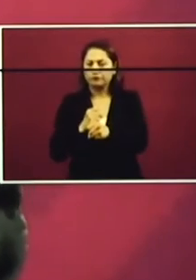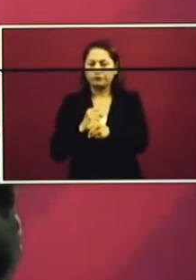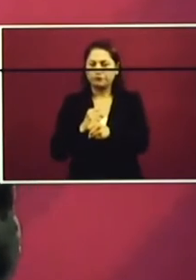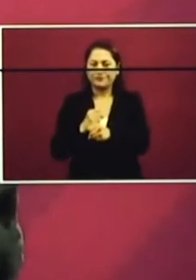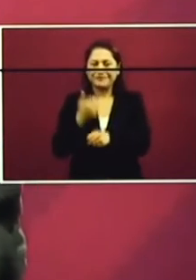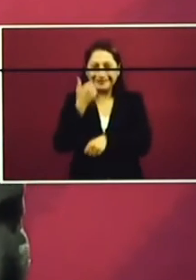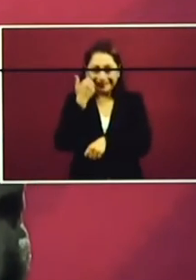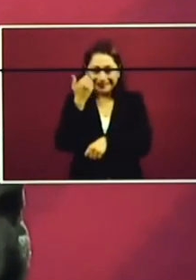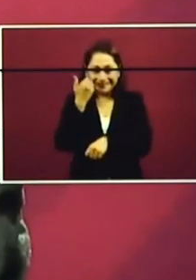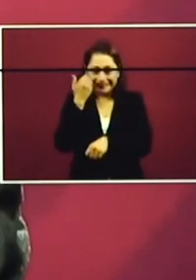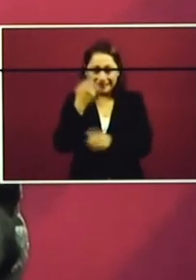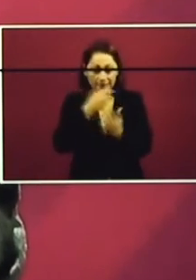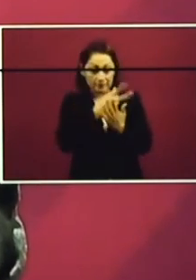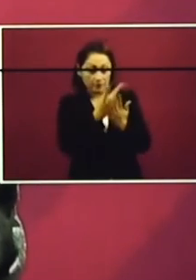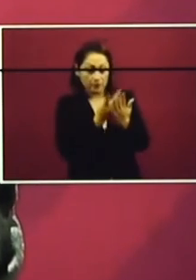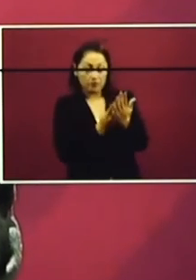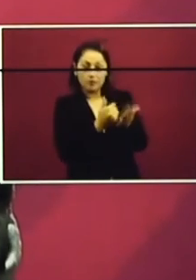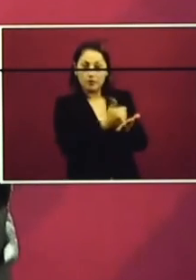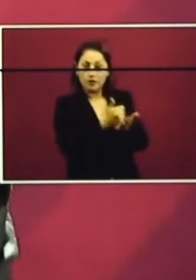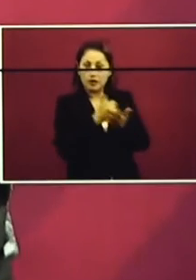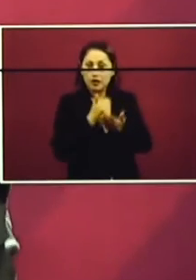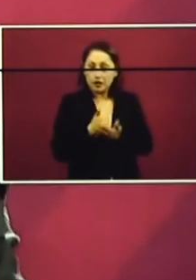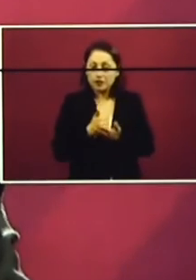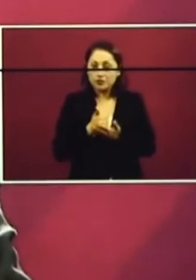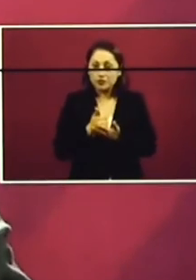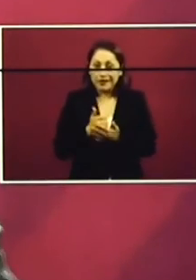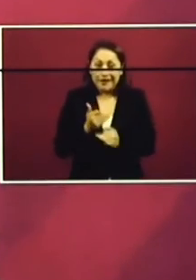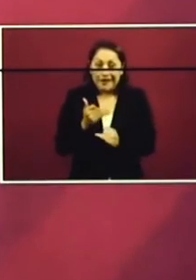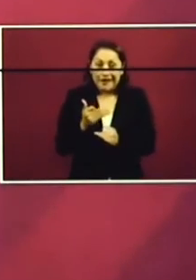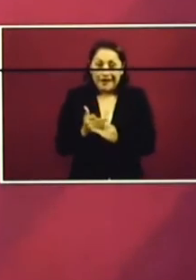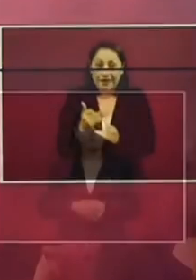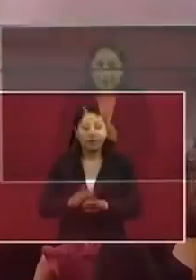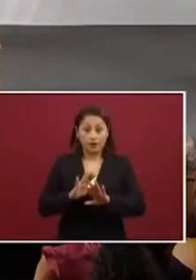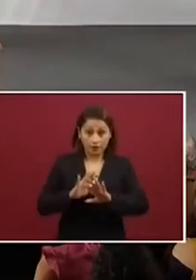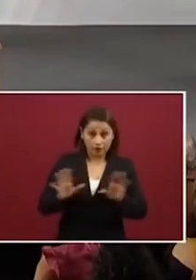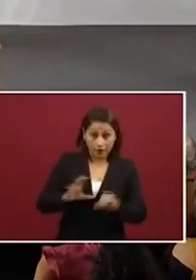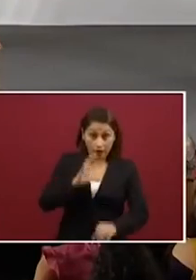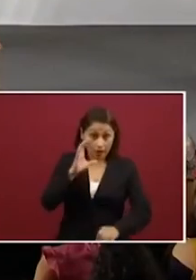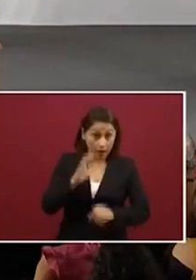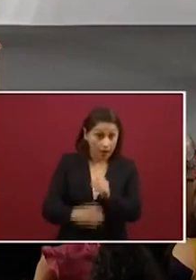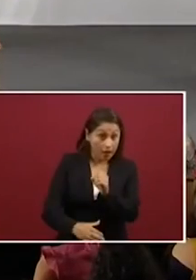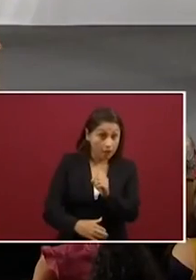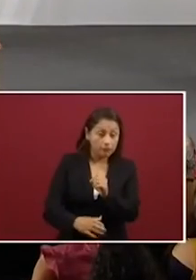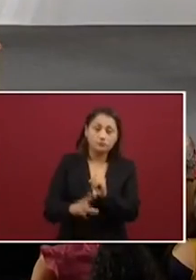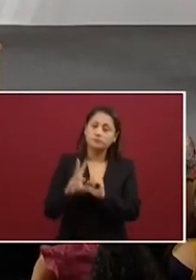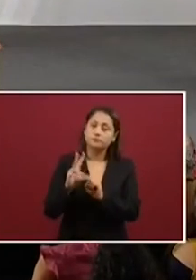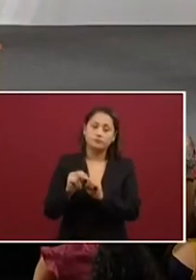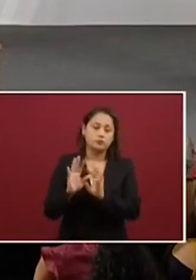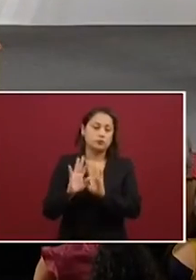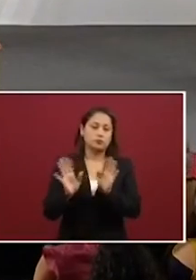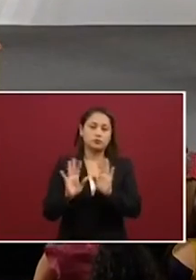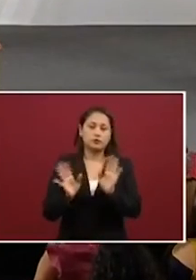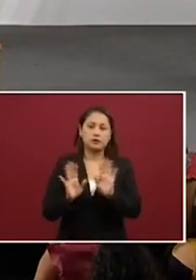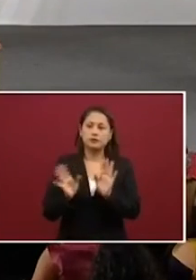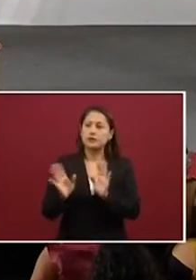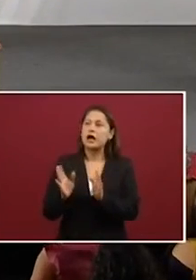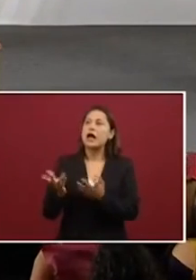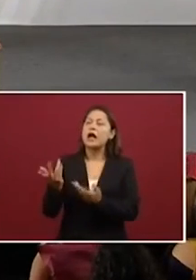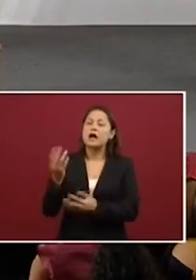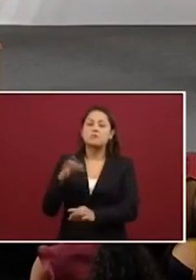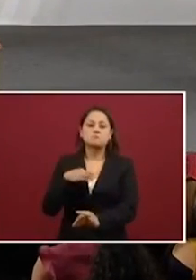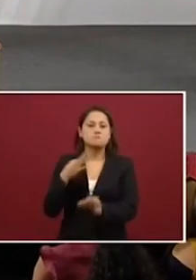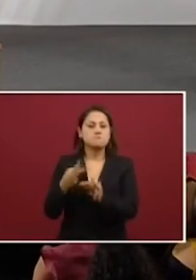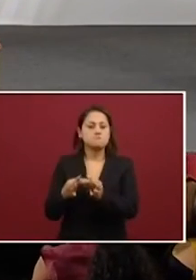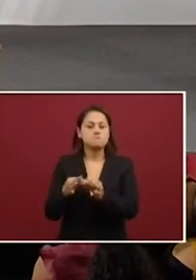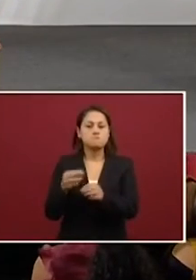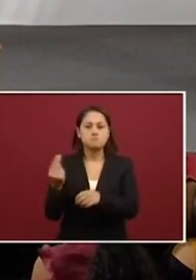países desarrollados también participen en el plan para Centroamérica. Quiere decir que ya tiene lo que necesita para trabajar